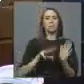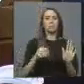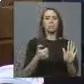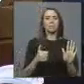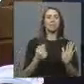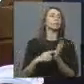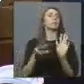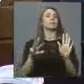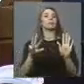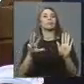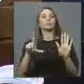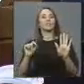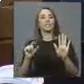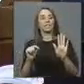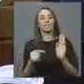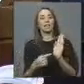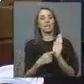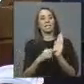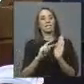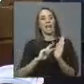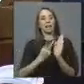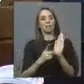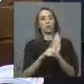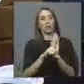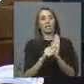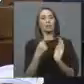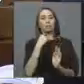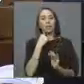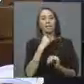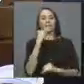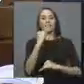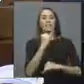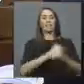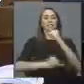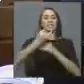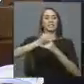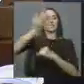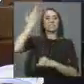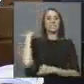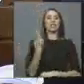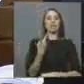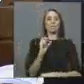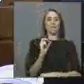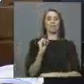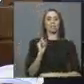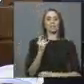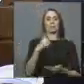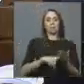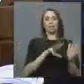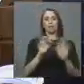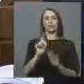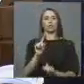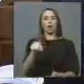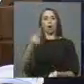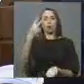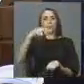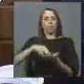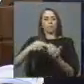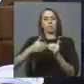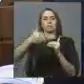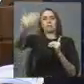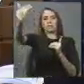la gran falencia de esta reforma es que es una reforma del siglo XX y no del siglo XXI no es una reforma que mire